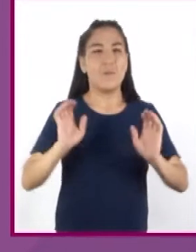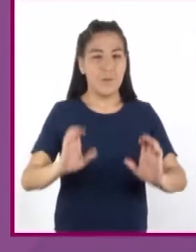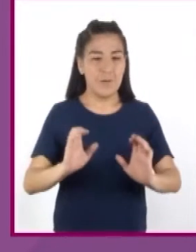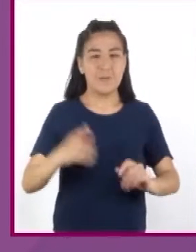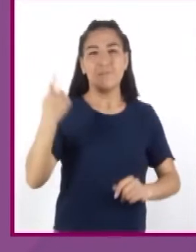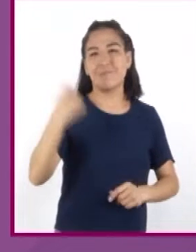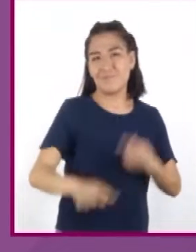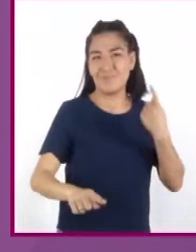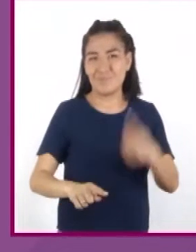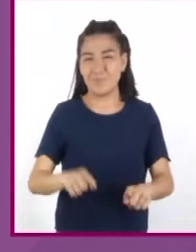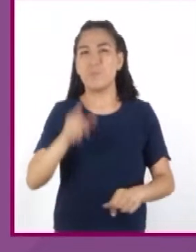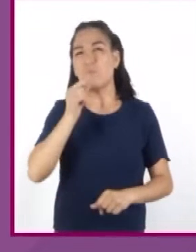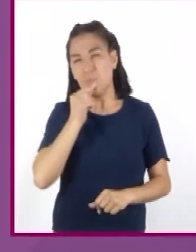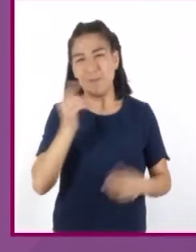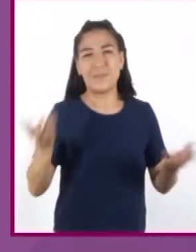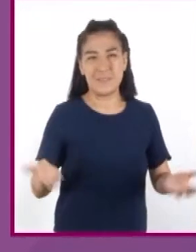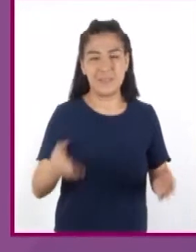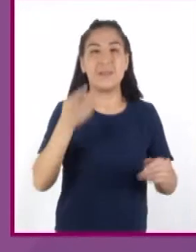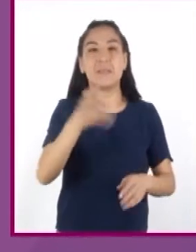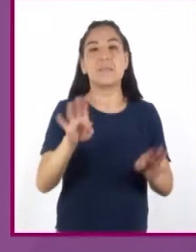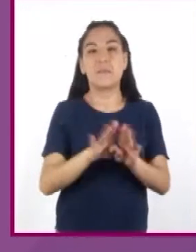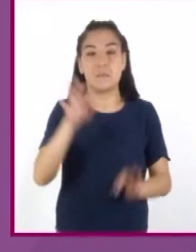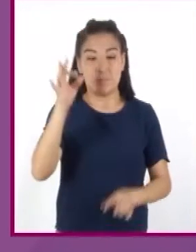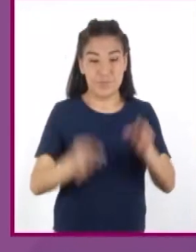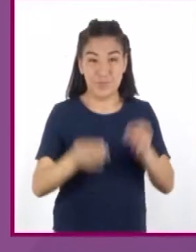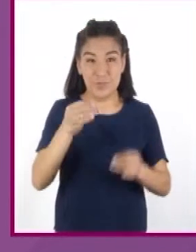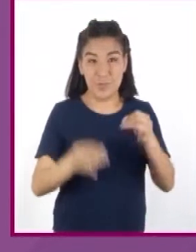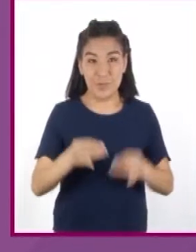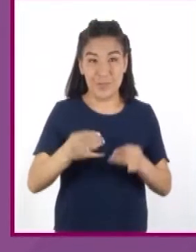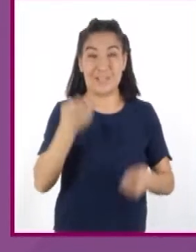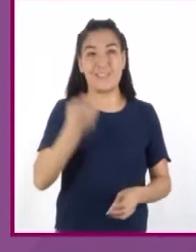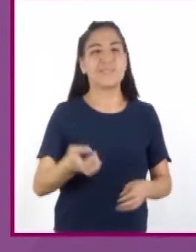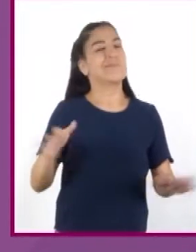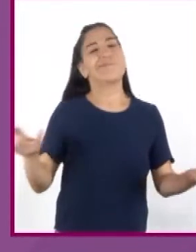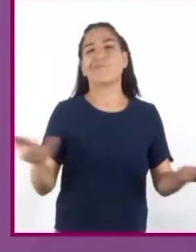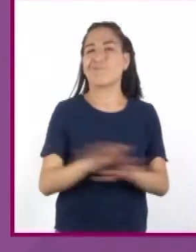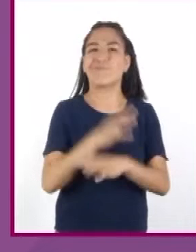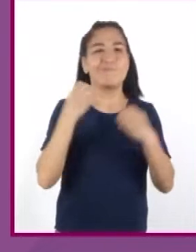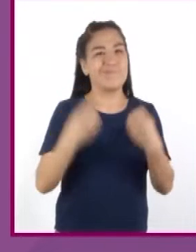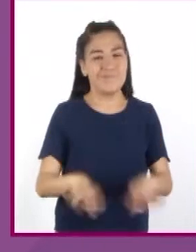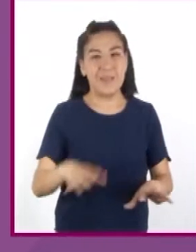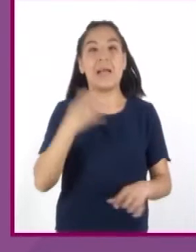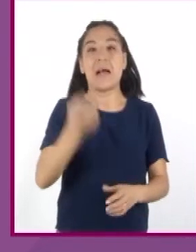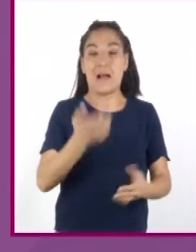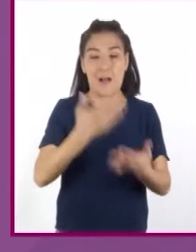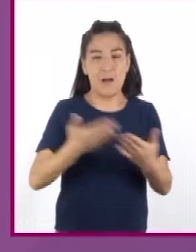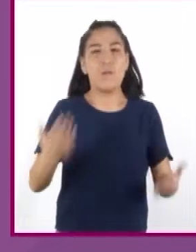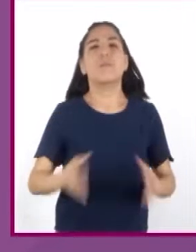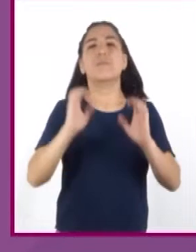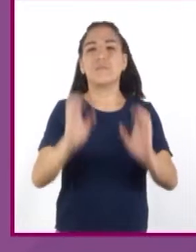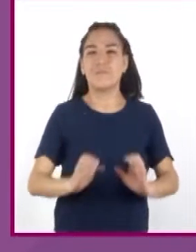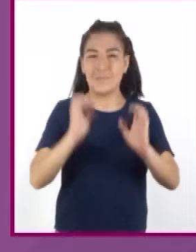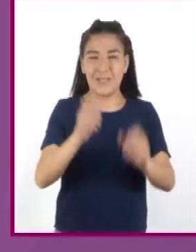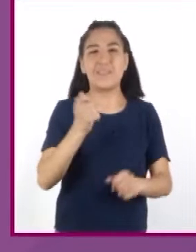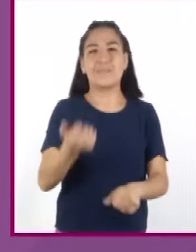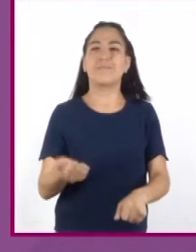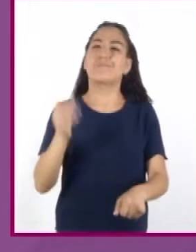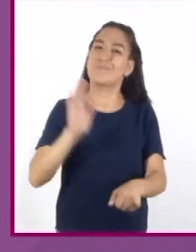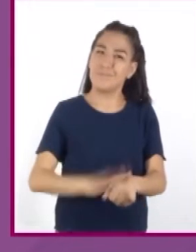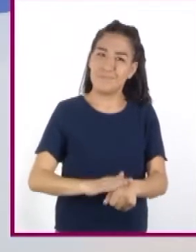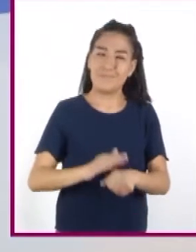regidor. Tiempo después, las funciones judiciales de este puesto se perdieron y hoy en día solamente se conserva el sentido